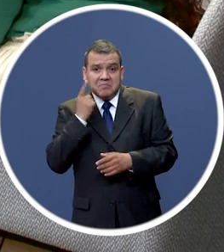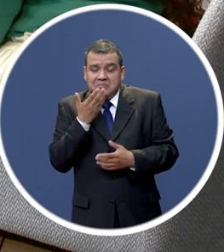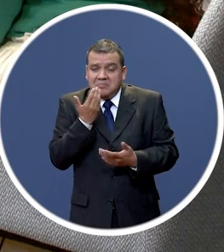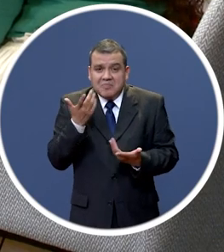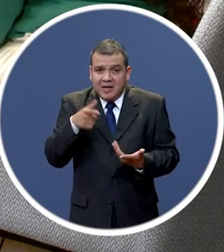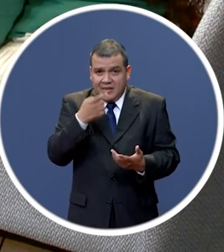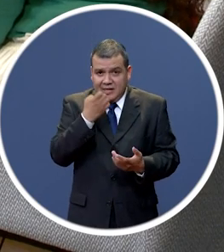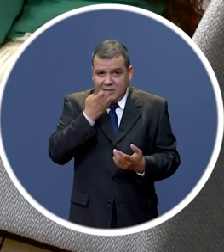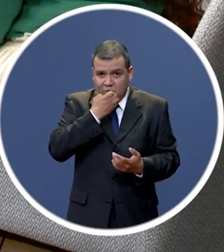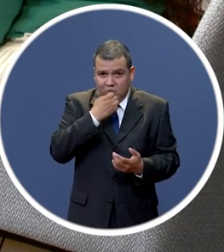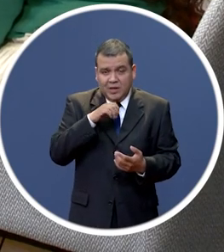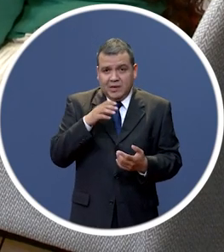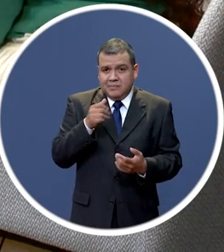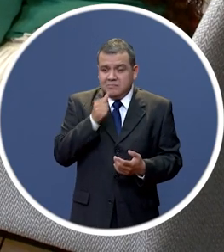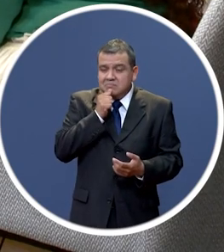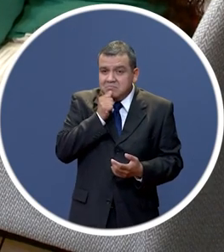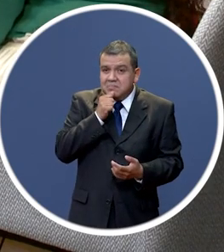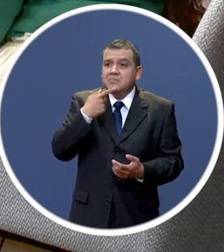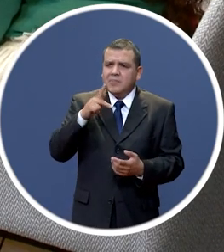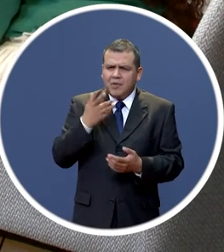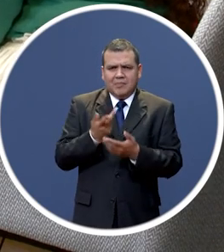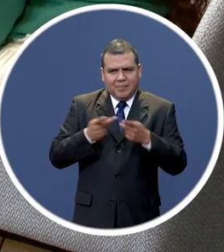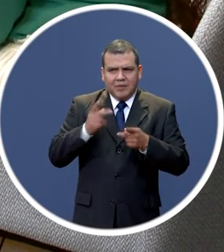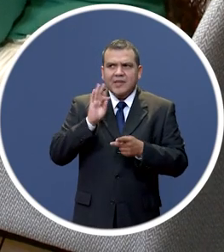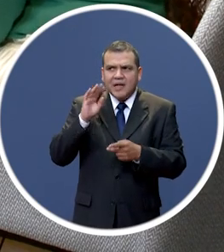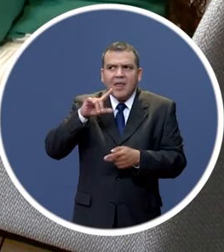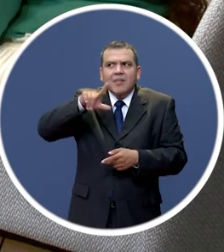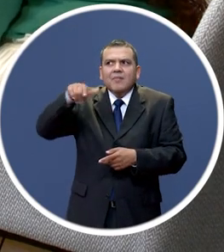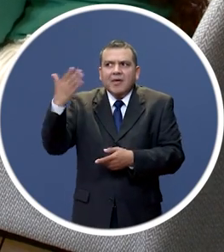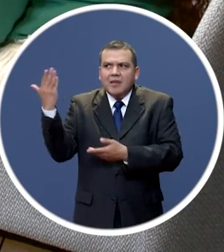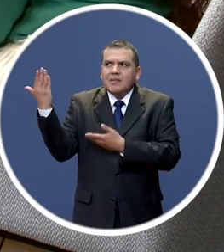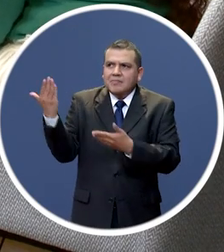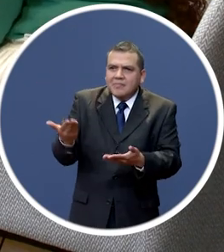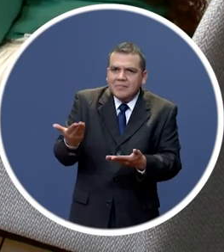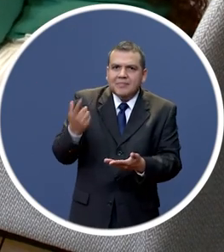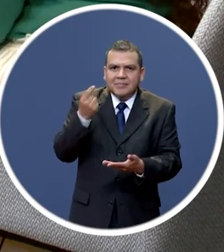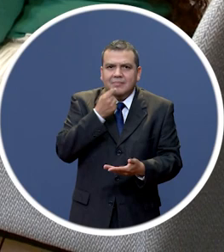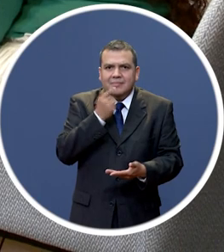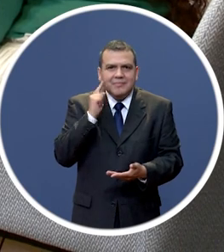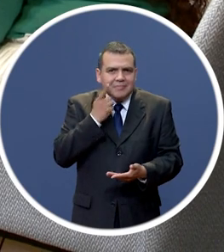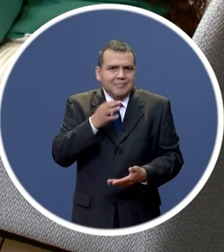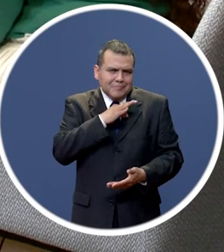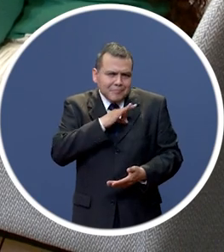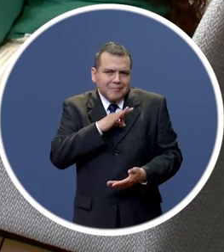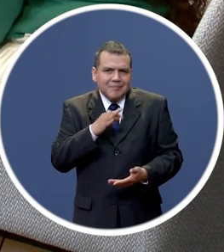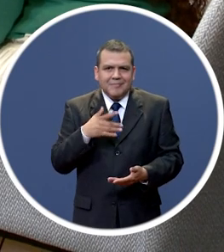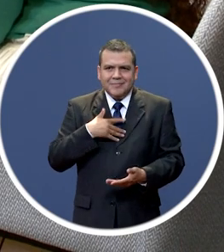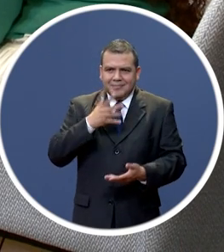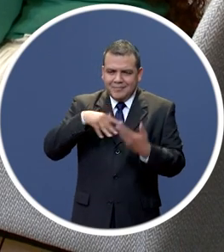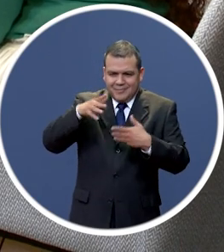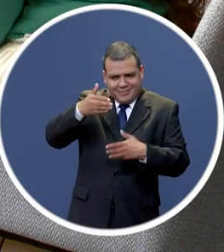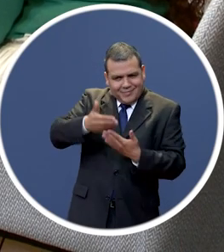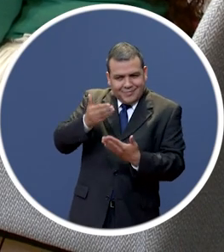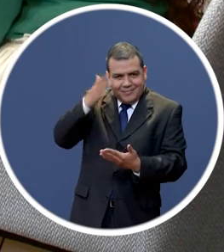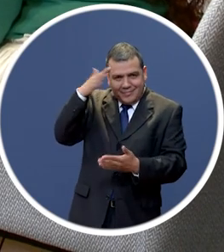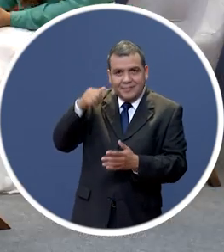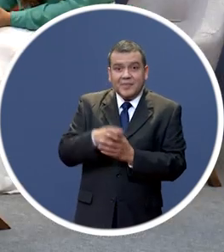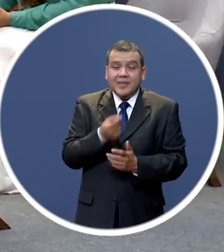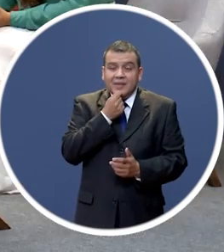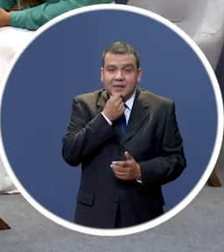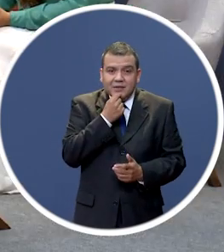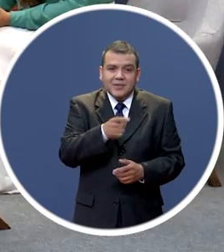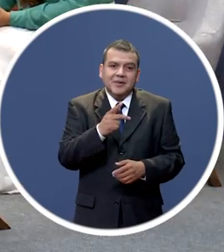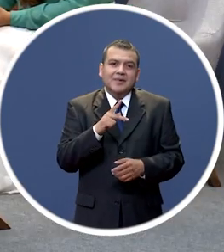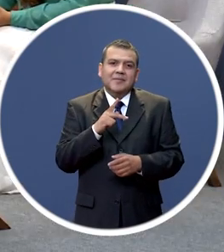niño sordo, pero nos estamos preparando para recibirlo. Claro. Y este, niños desde kinder, secundaria,